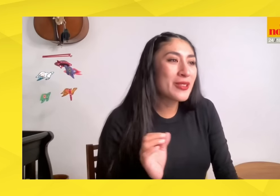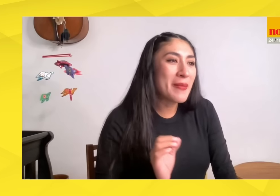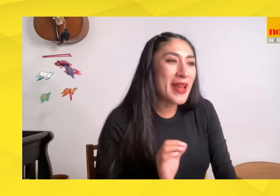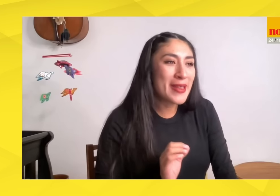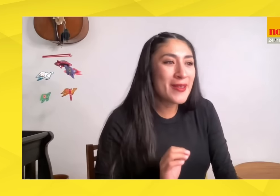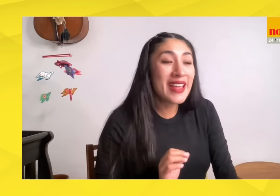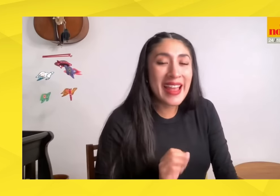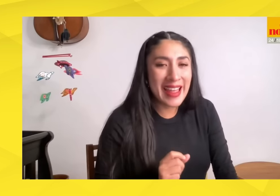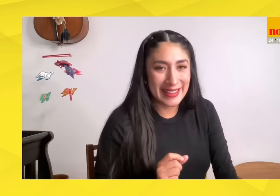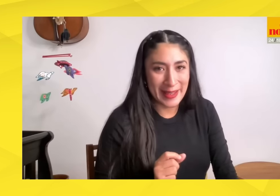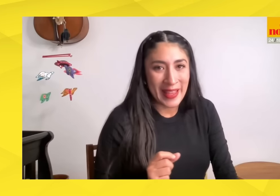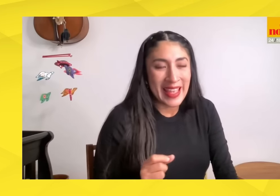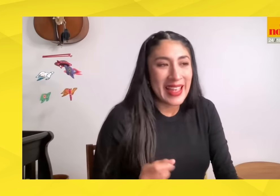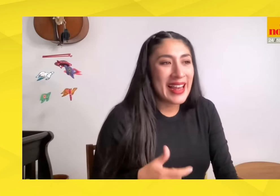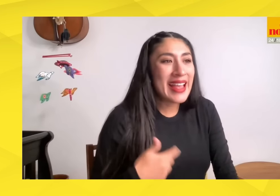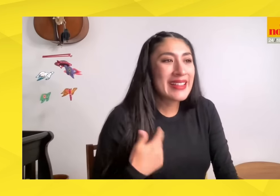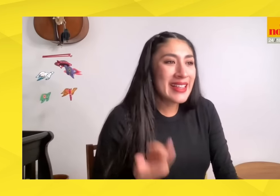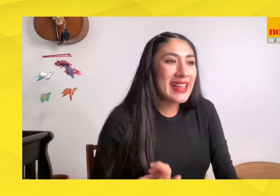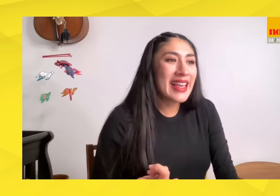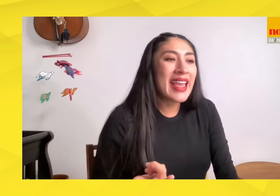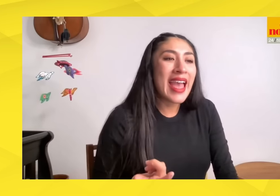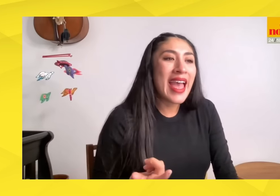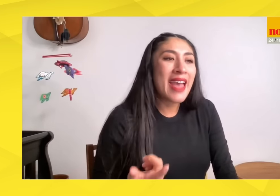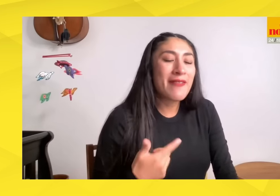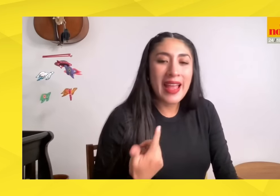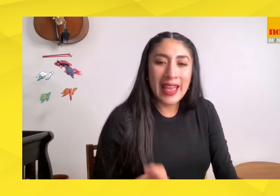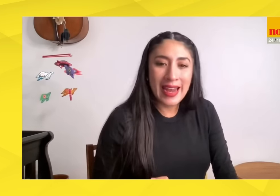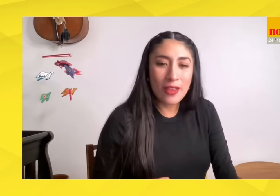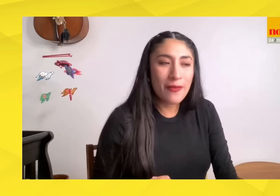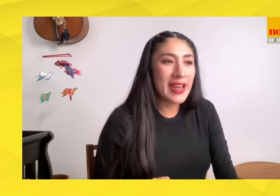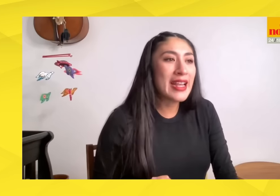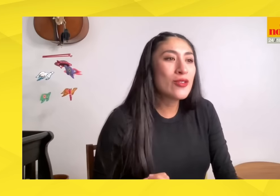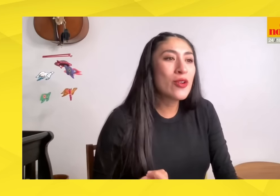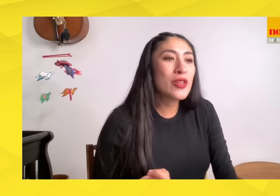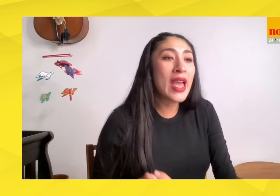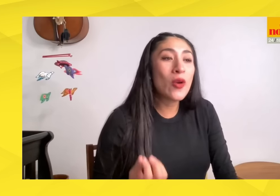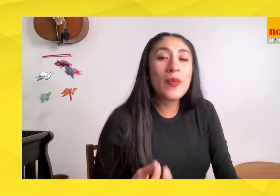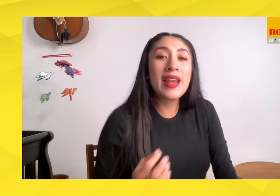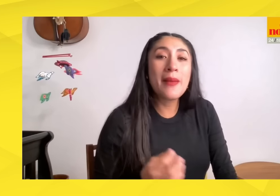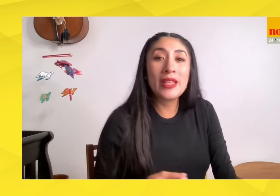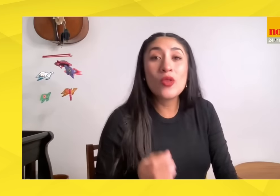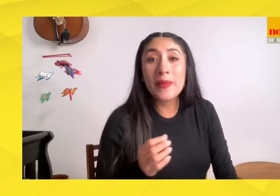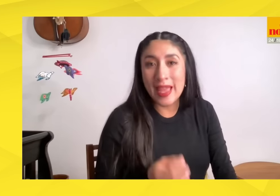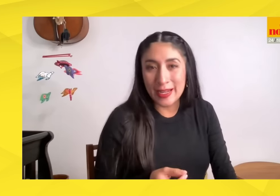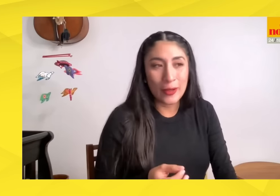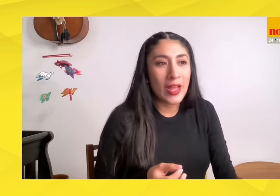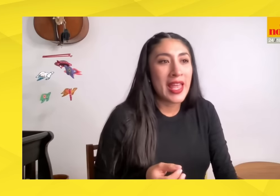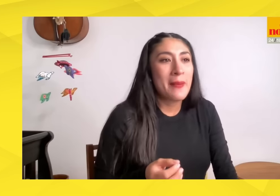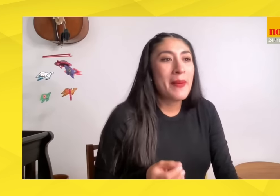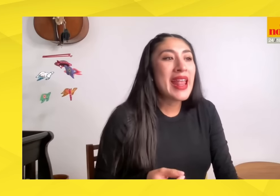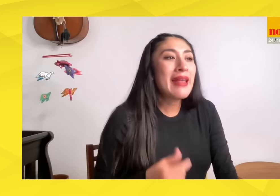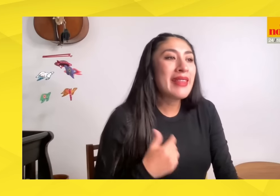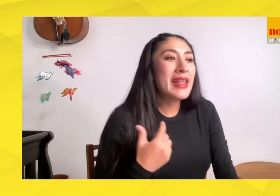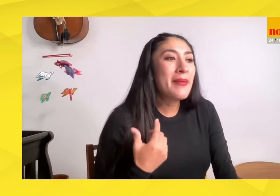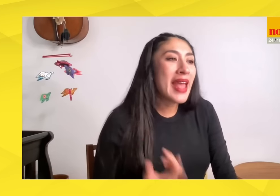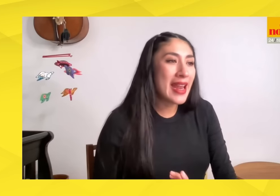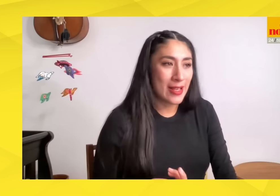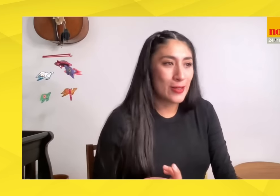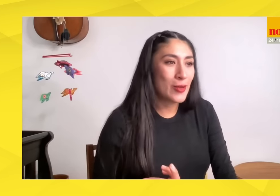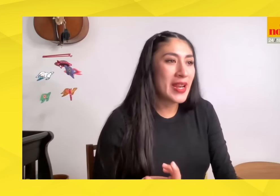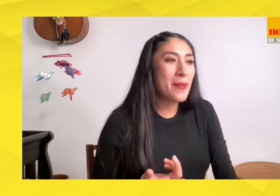como José Mario de la Garza le exige a a Gerardo Fernández Noroña un parlamento abierto para